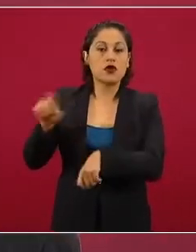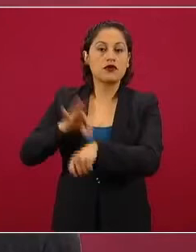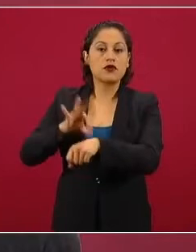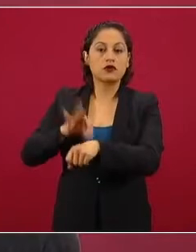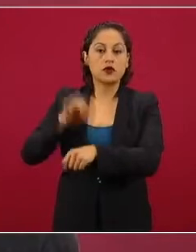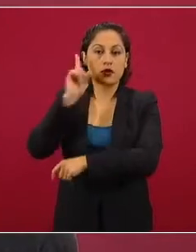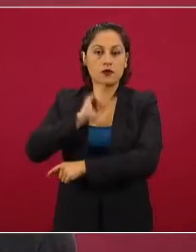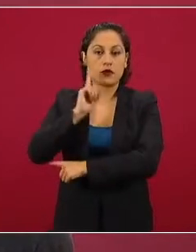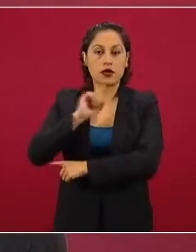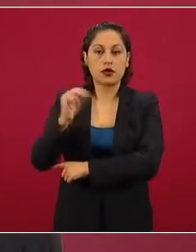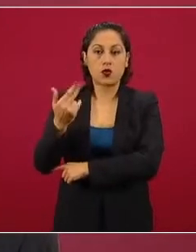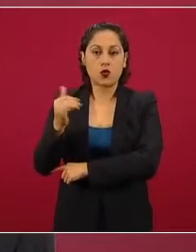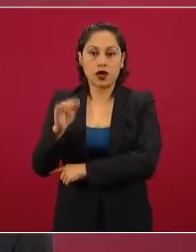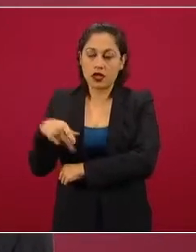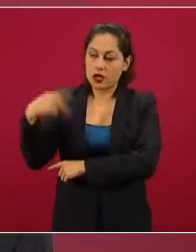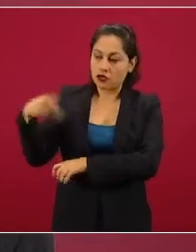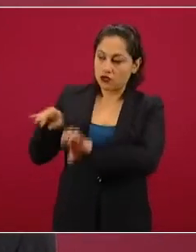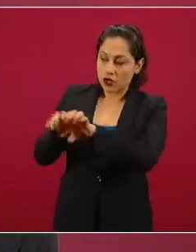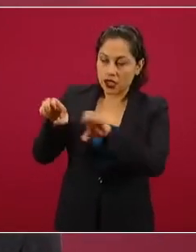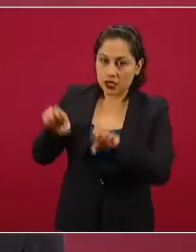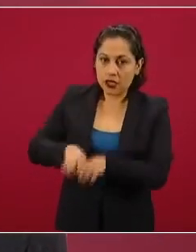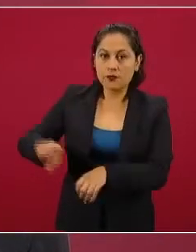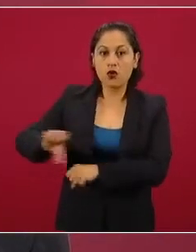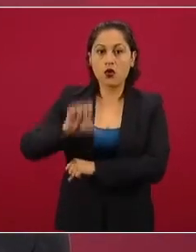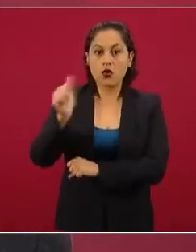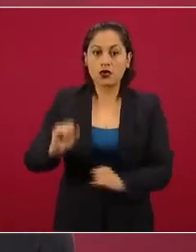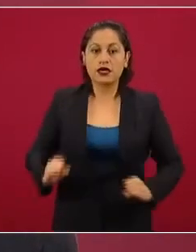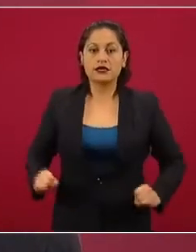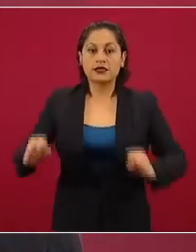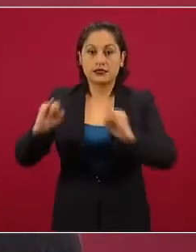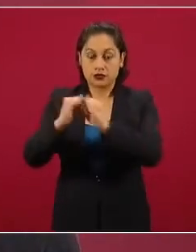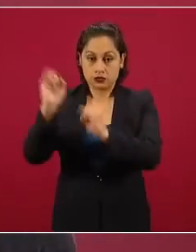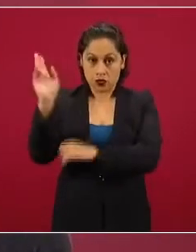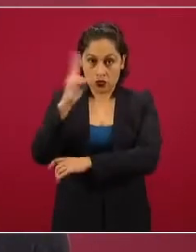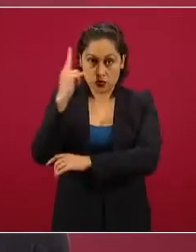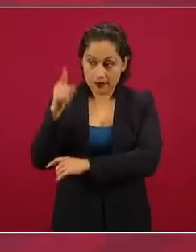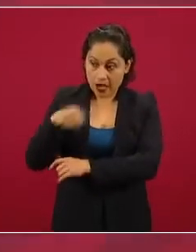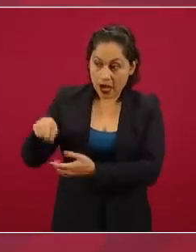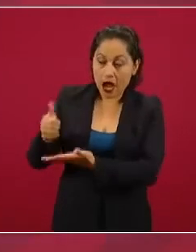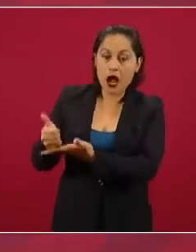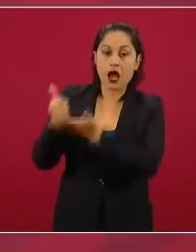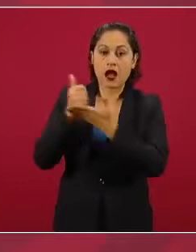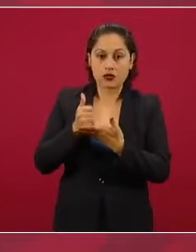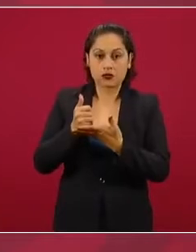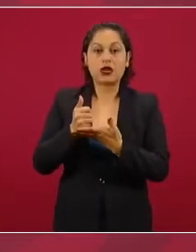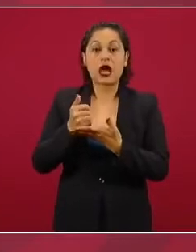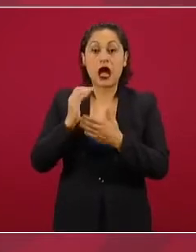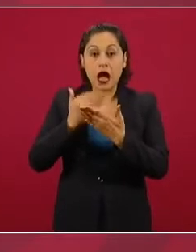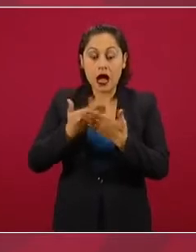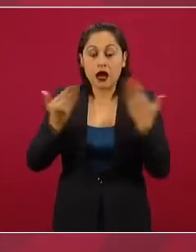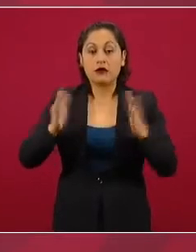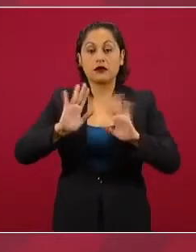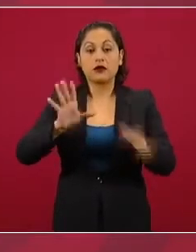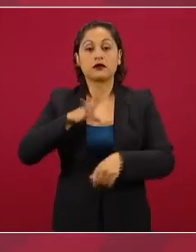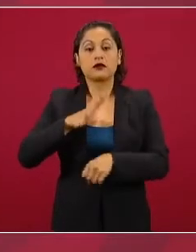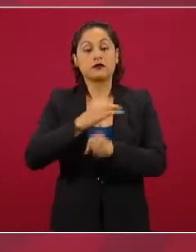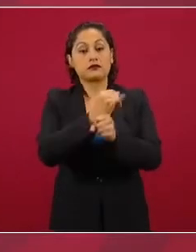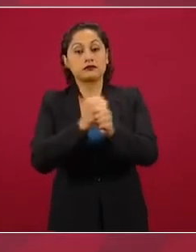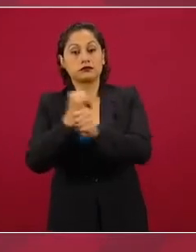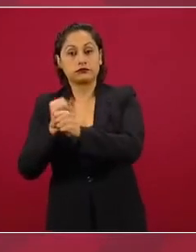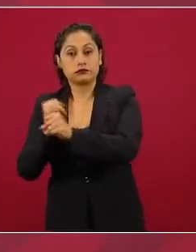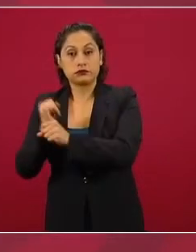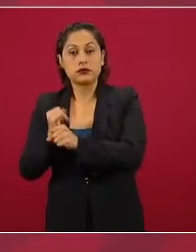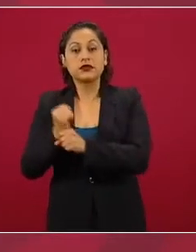equipo y a las instituciones públicas de educación superior, un análisis muy interesante sobre municipio por